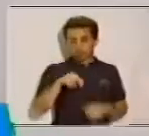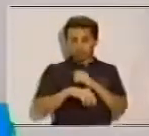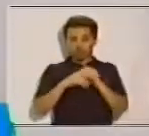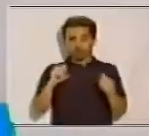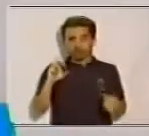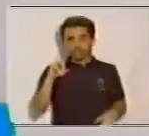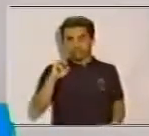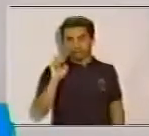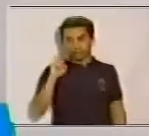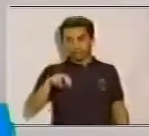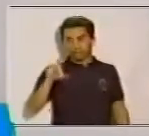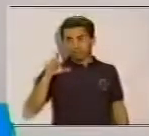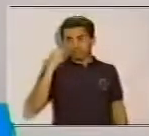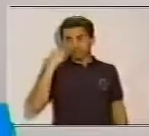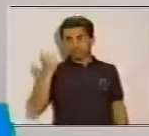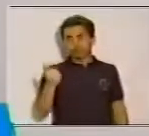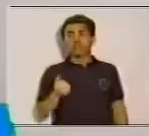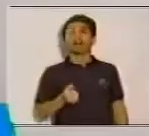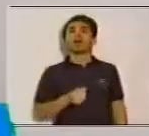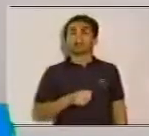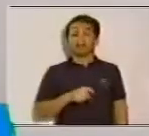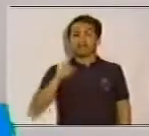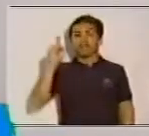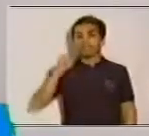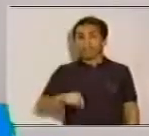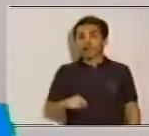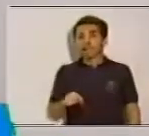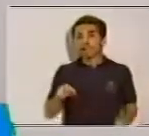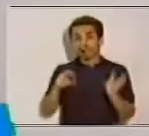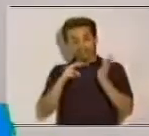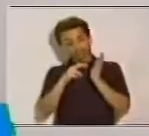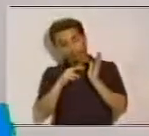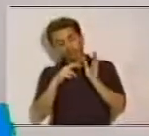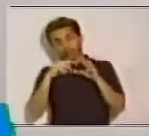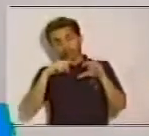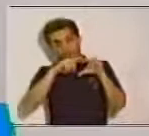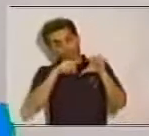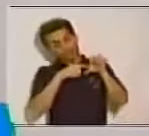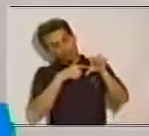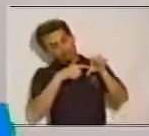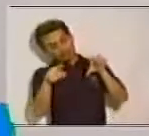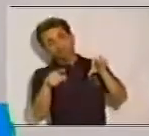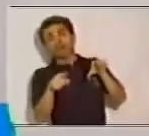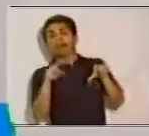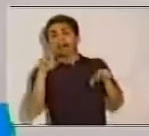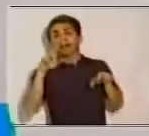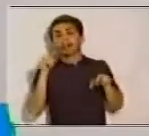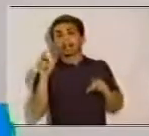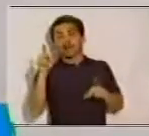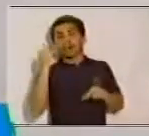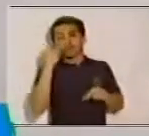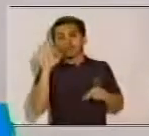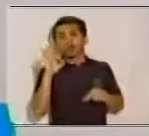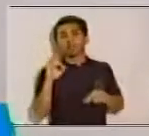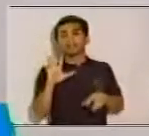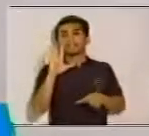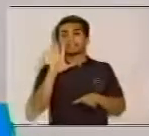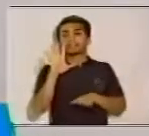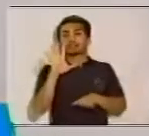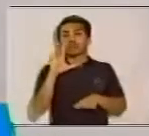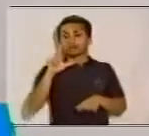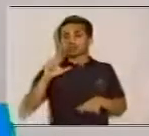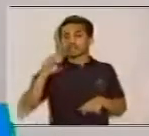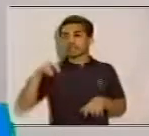radio que sea de 5 centímetros. ¿Cuál va a ser el radio? La abertura que le hagan ustedes al compás,